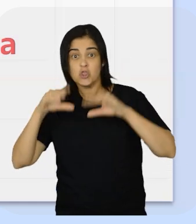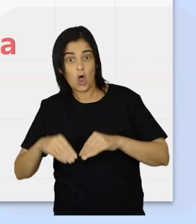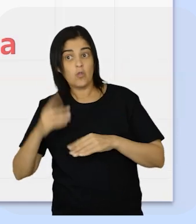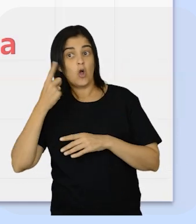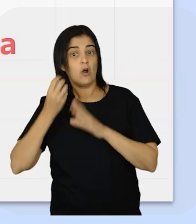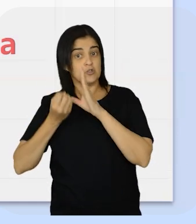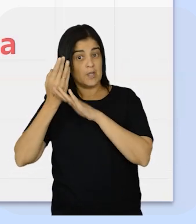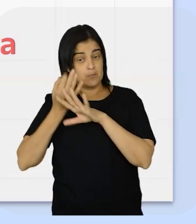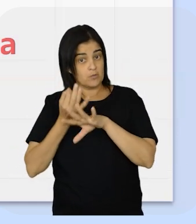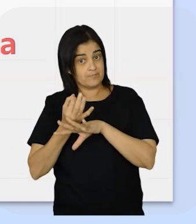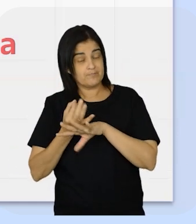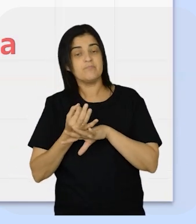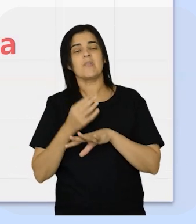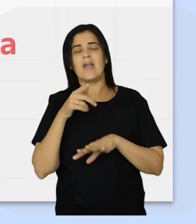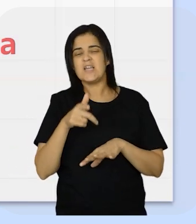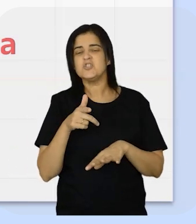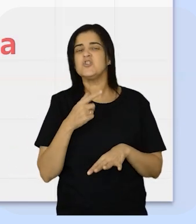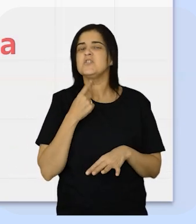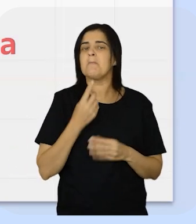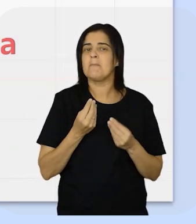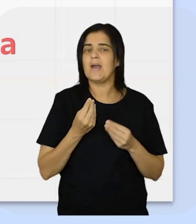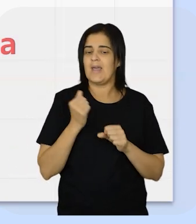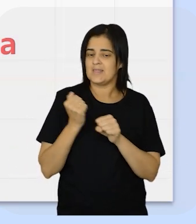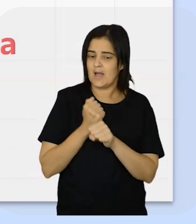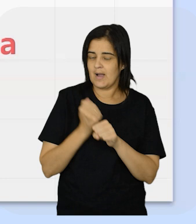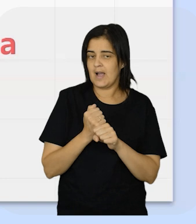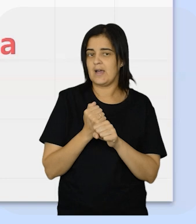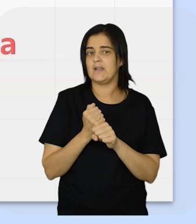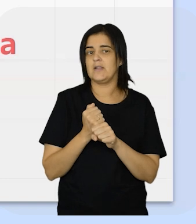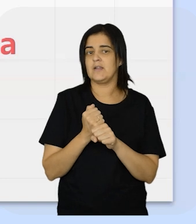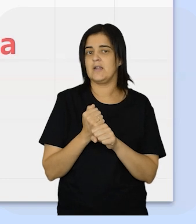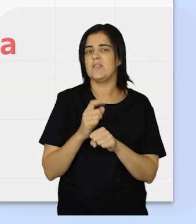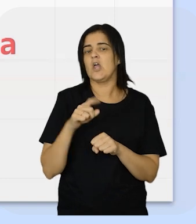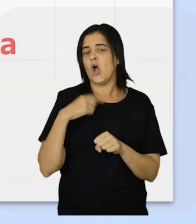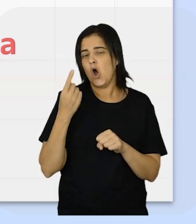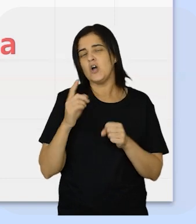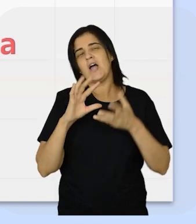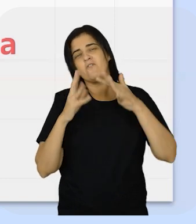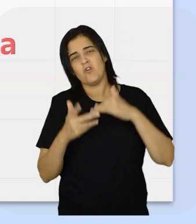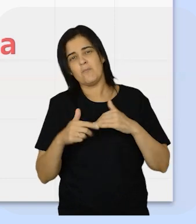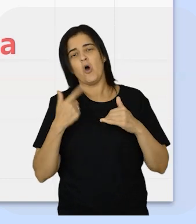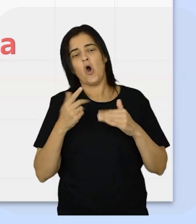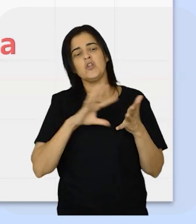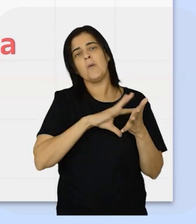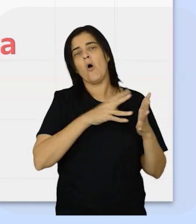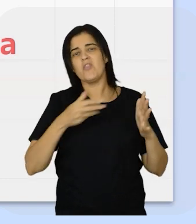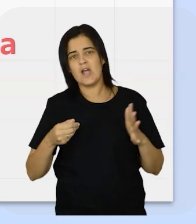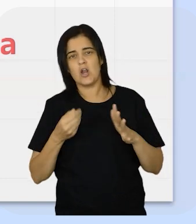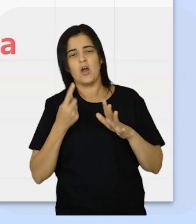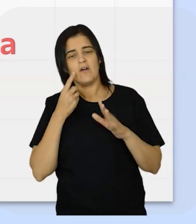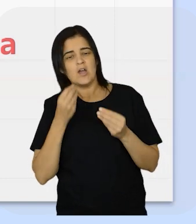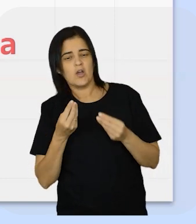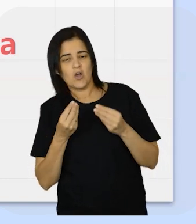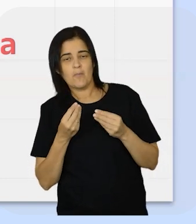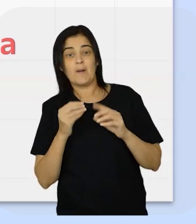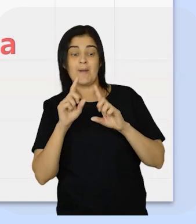conceptos, nos llevan a que nosotros trabajemos desde otra perspectiva, desde otro paradigma, que nos lleva